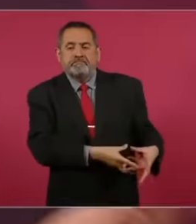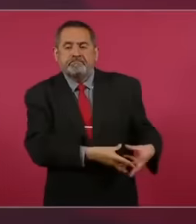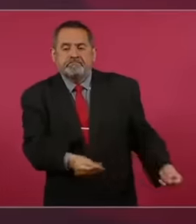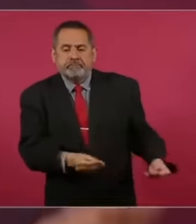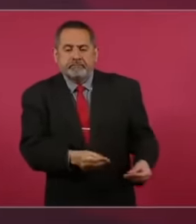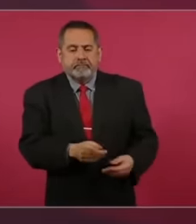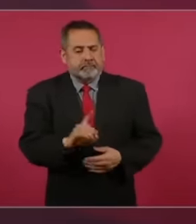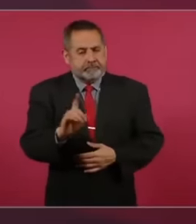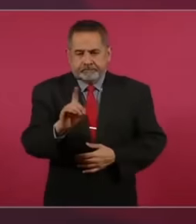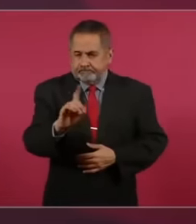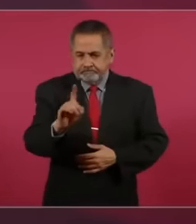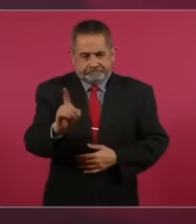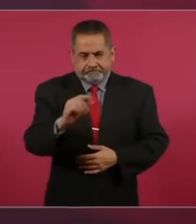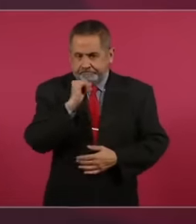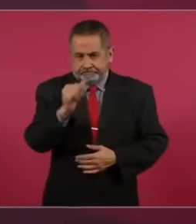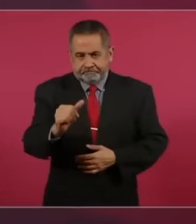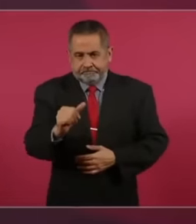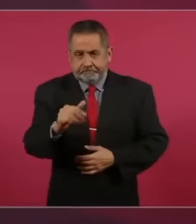El Estado